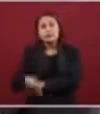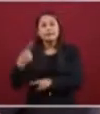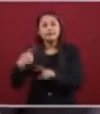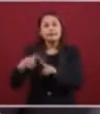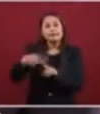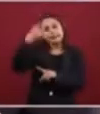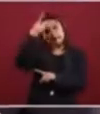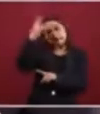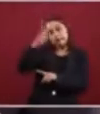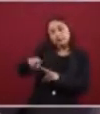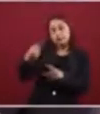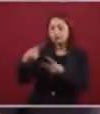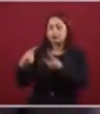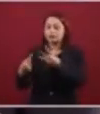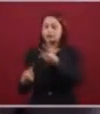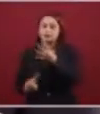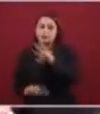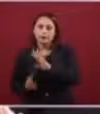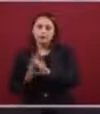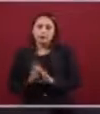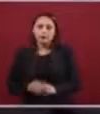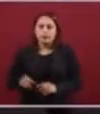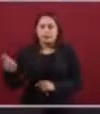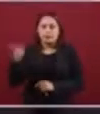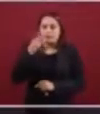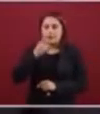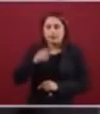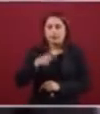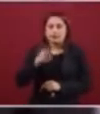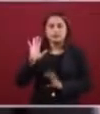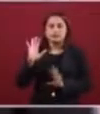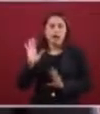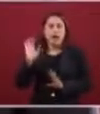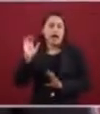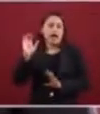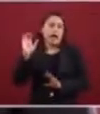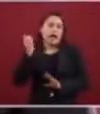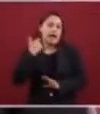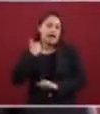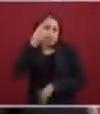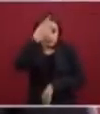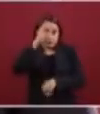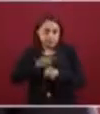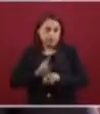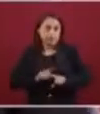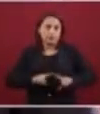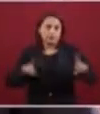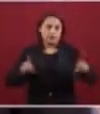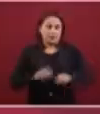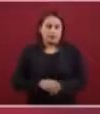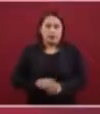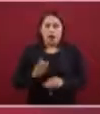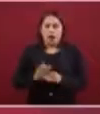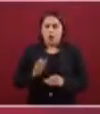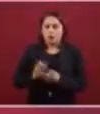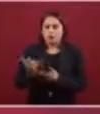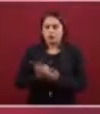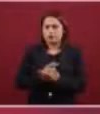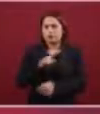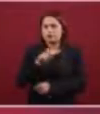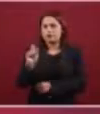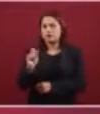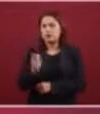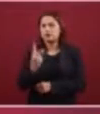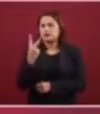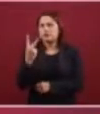pero el anterior ganaba esto y este es su sueldo. No, pues yo quiero ganar lo que corresponde. Y son 122, pero que se quedan en